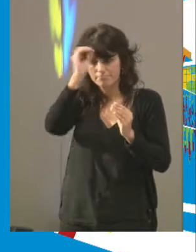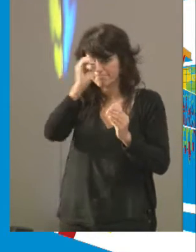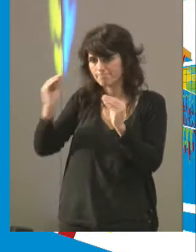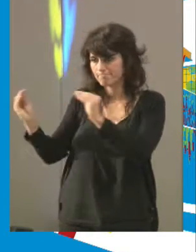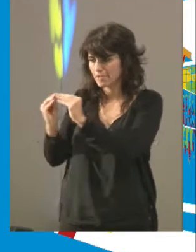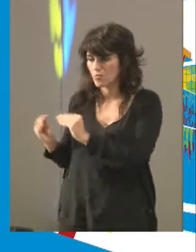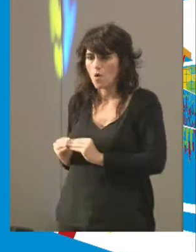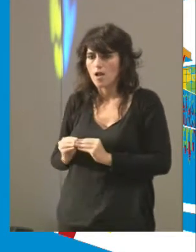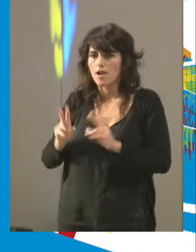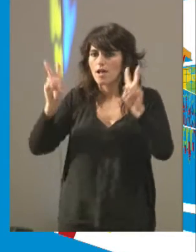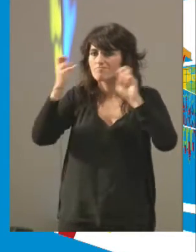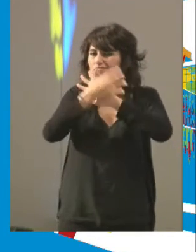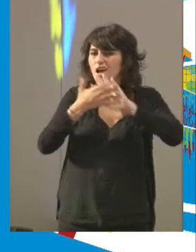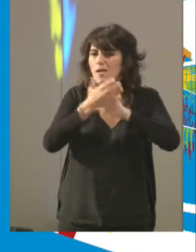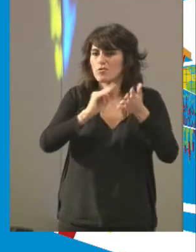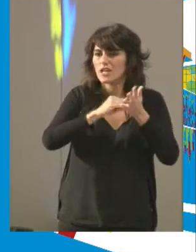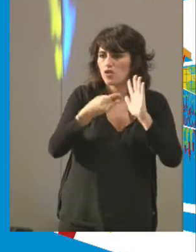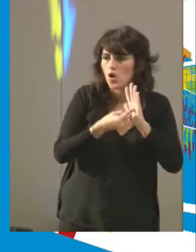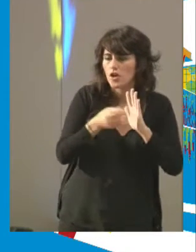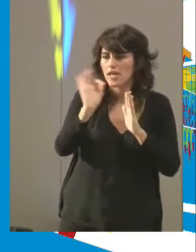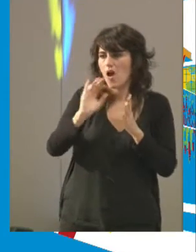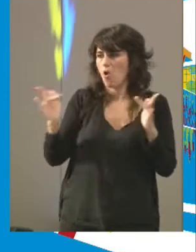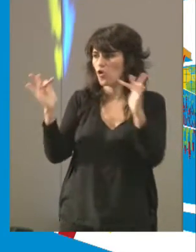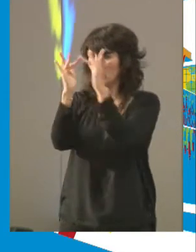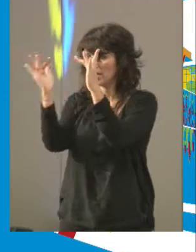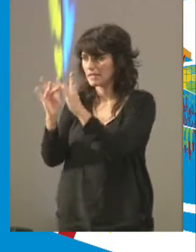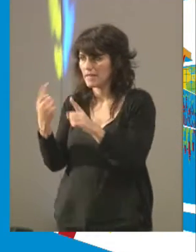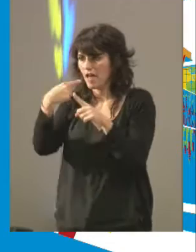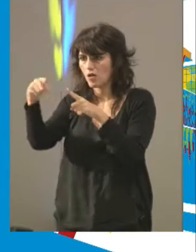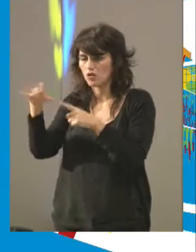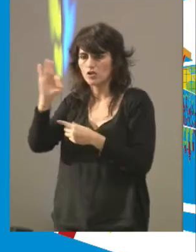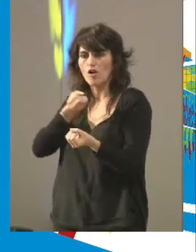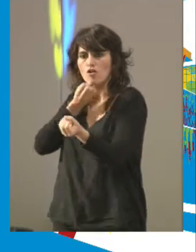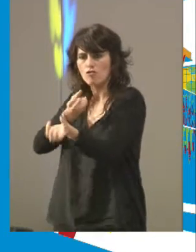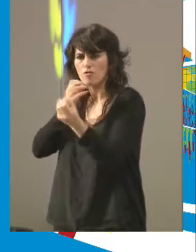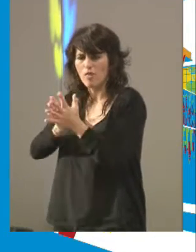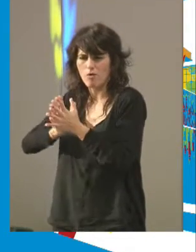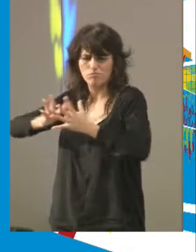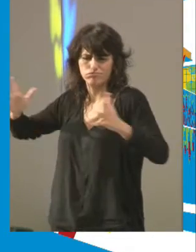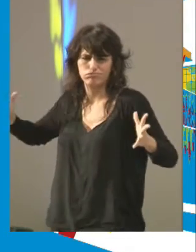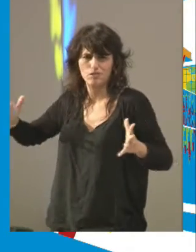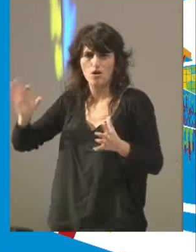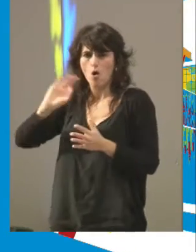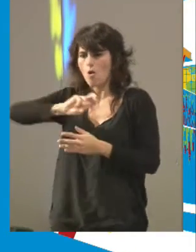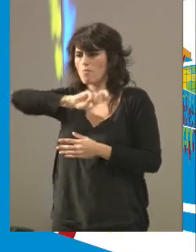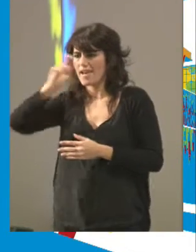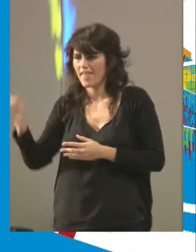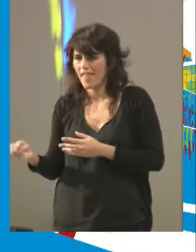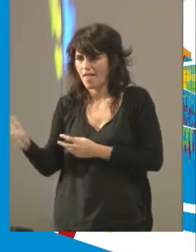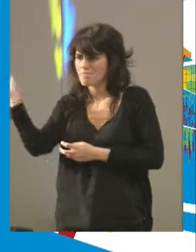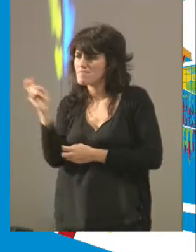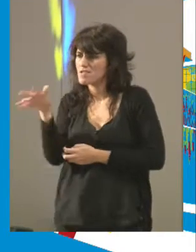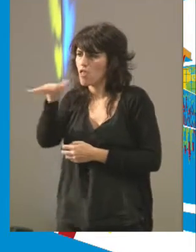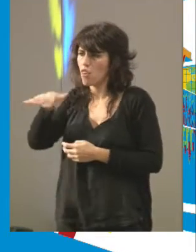de tecnología, podemos hablar de conectividad de las cosas, de información en volúmenes masivos, de variedad de las fuentes